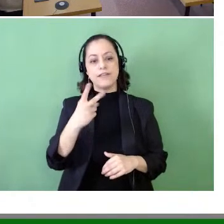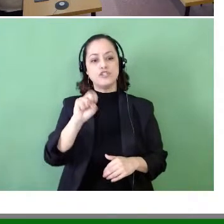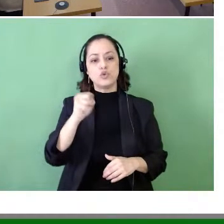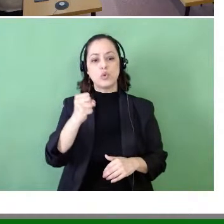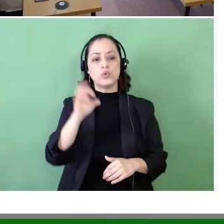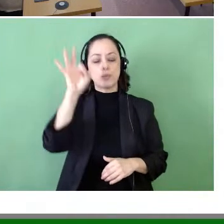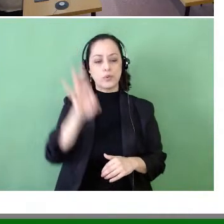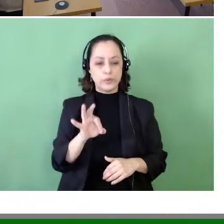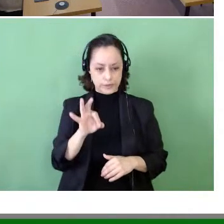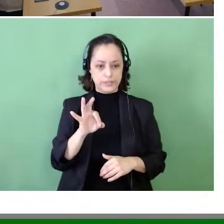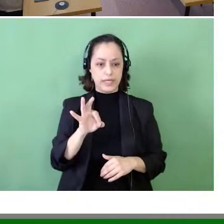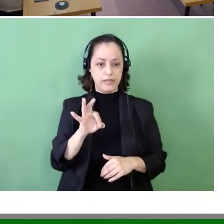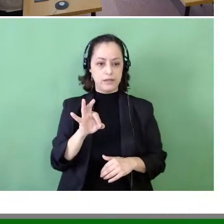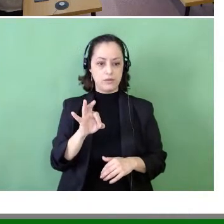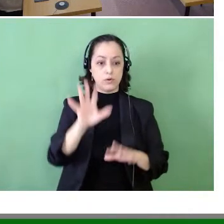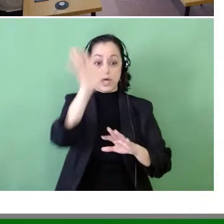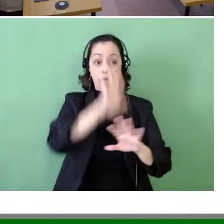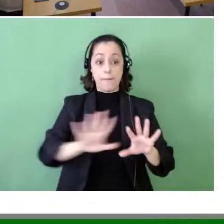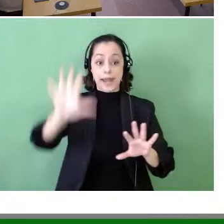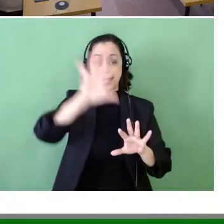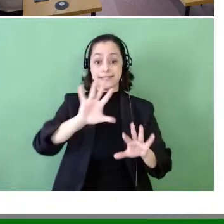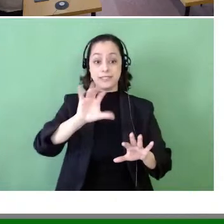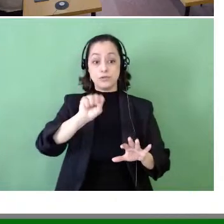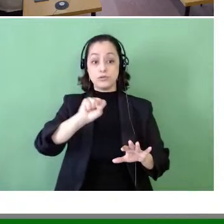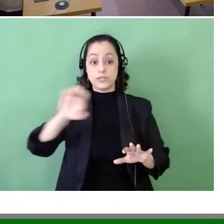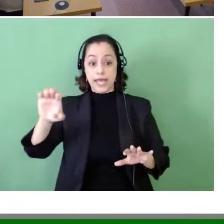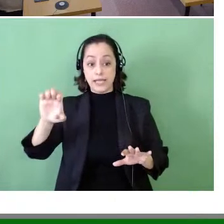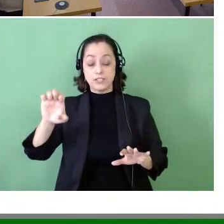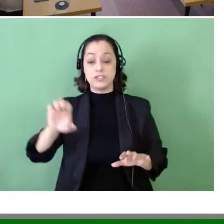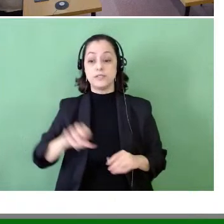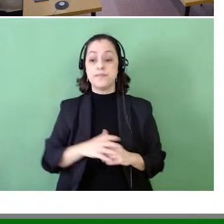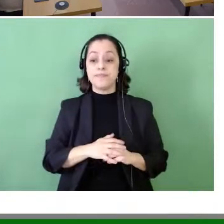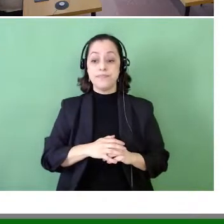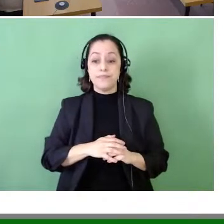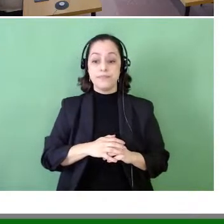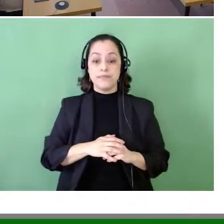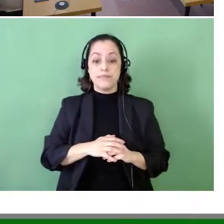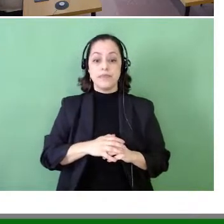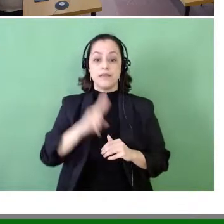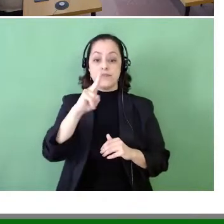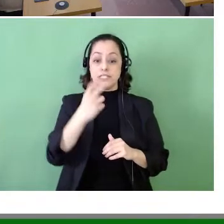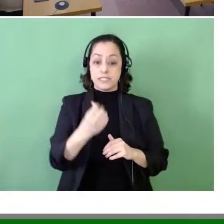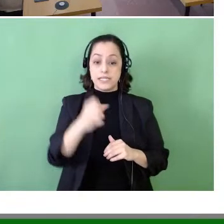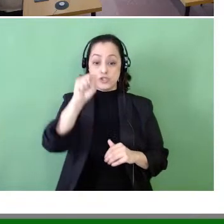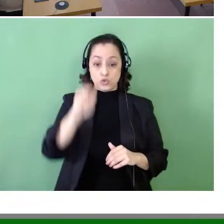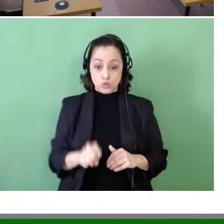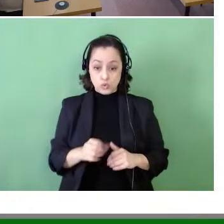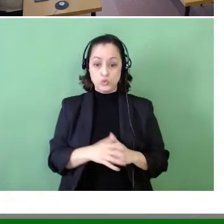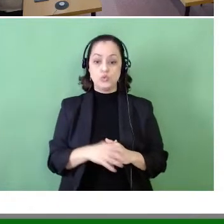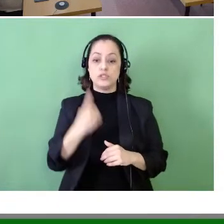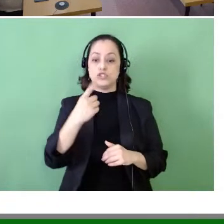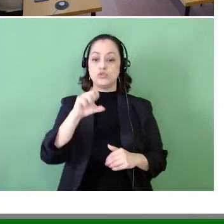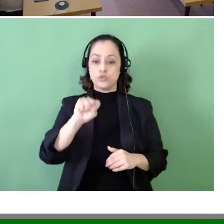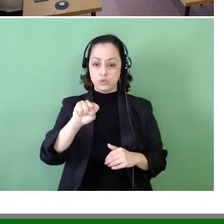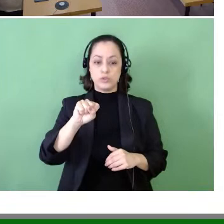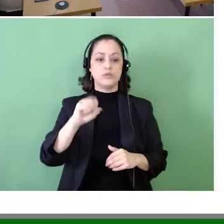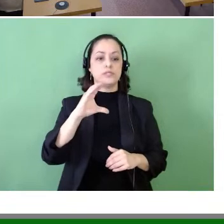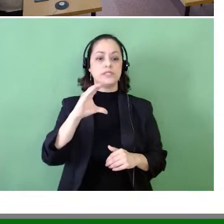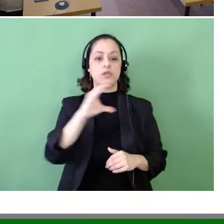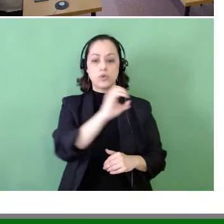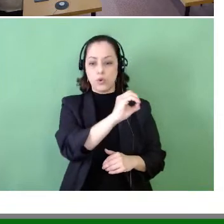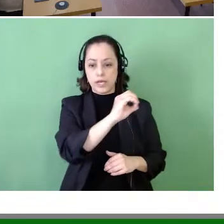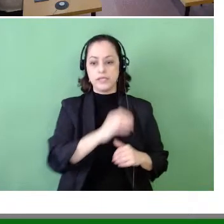sureste, 26 de la región sur, 18 de la región centro-oeste, 16% de nordeste